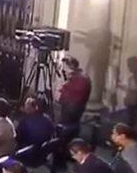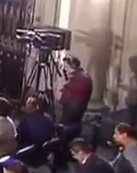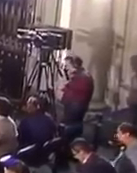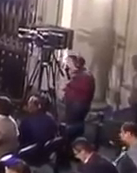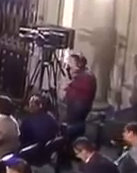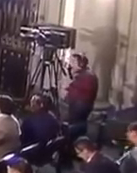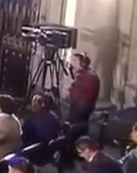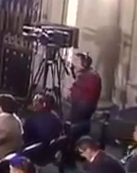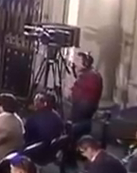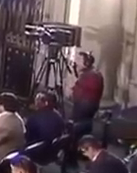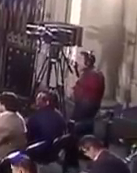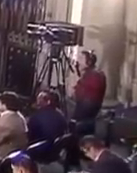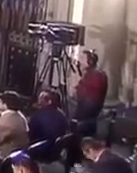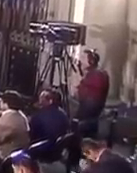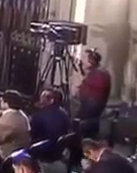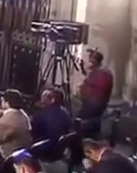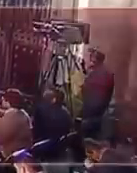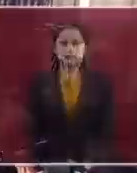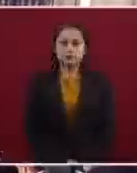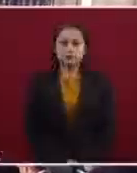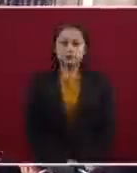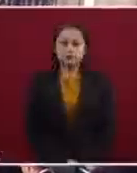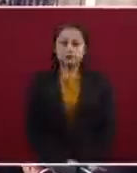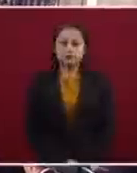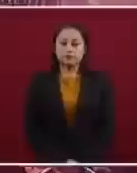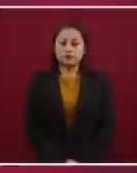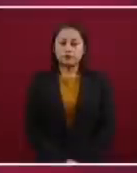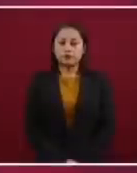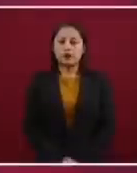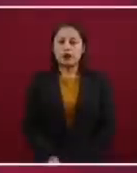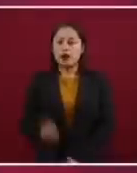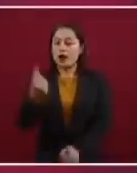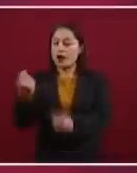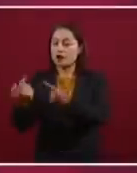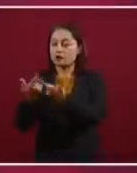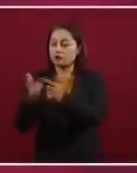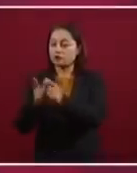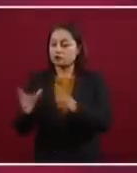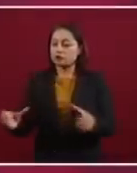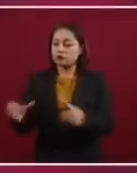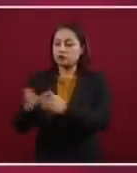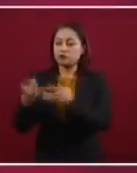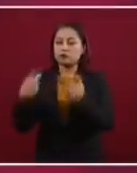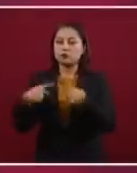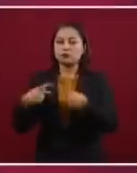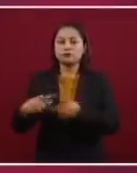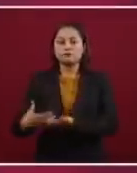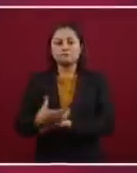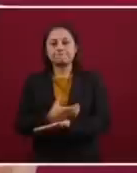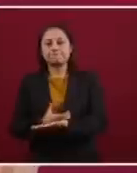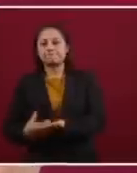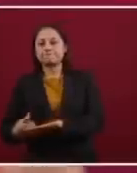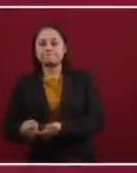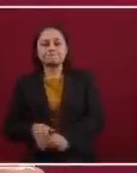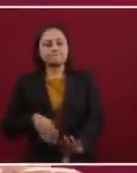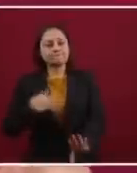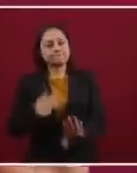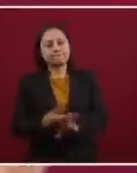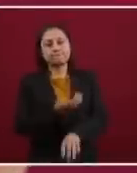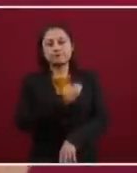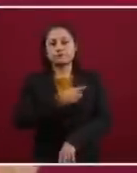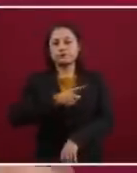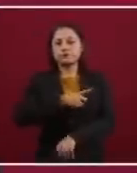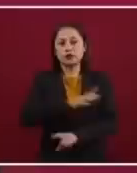personas que se enriquecen a costillas de la destrucción de la salud humana